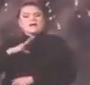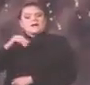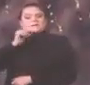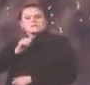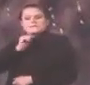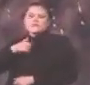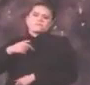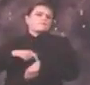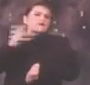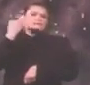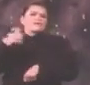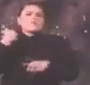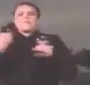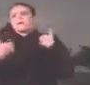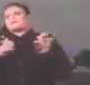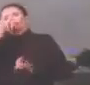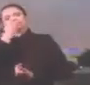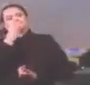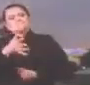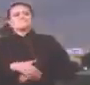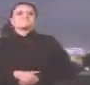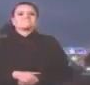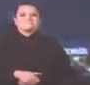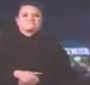Donde siempre nos queda tiempo para pasarla bien.